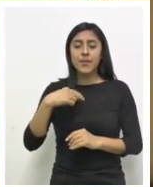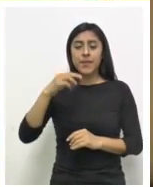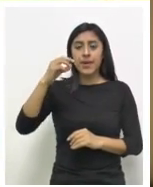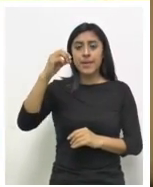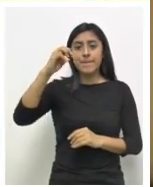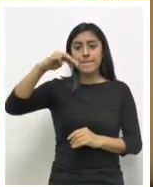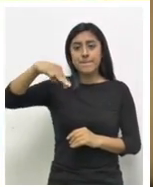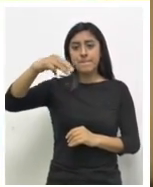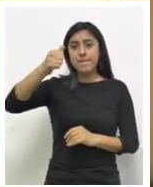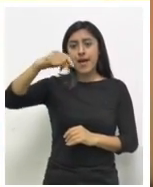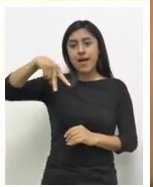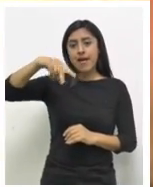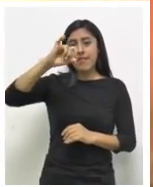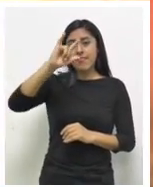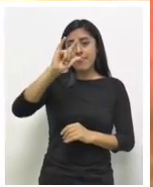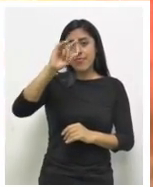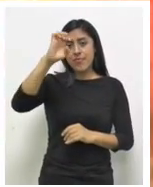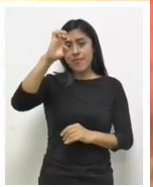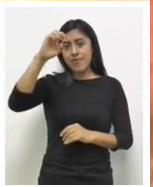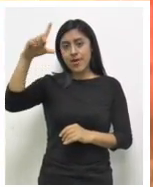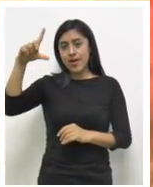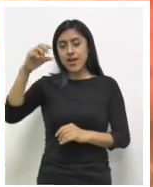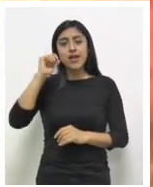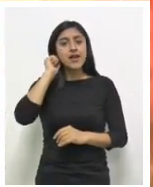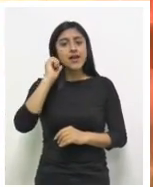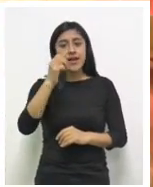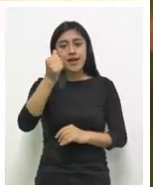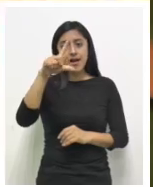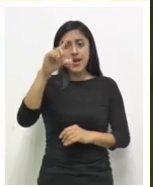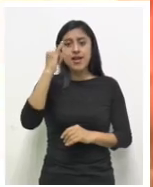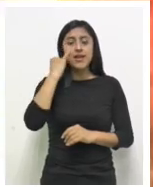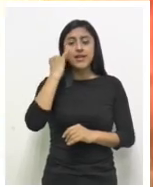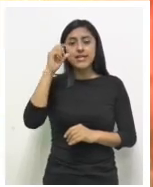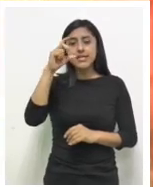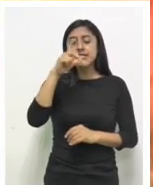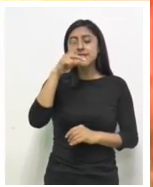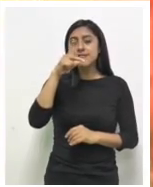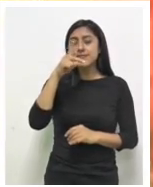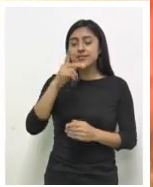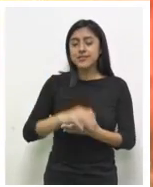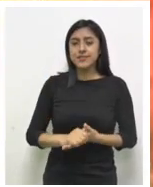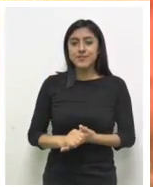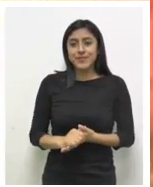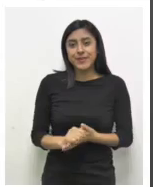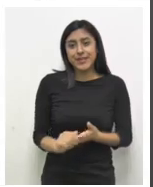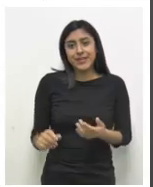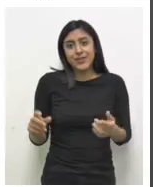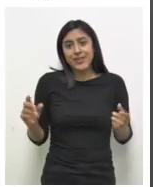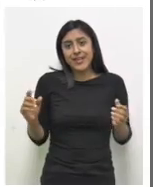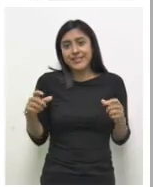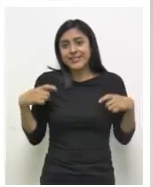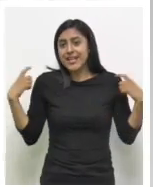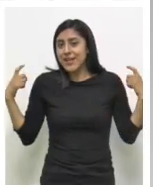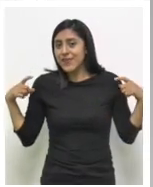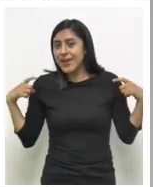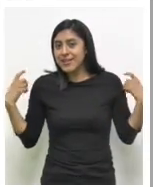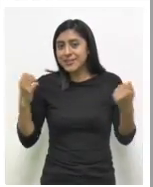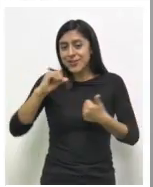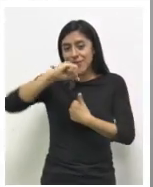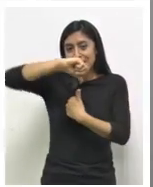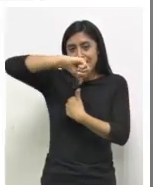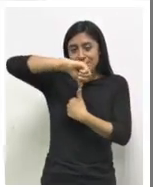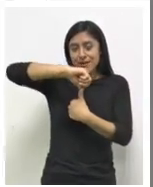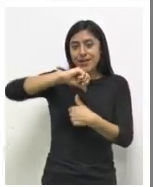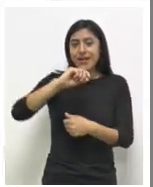es nombrada Manuel Galich. Durante su carrera tuvo reconocimientos y homenajes. Entre ellos podemos mencionar el premio Ollantay de la Federación